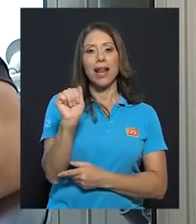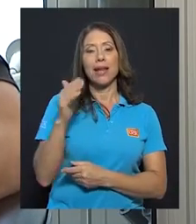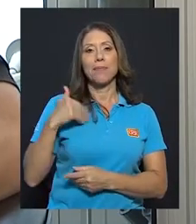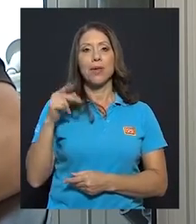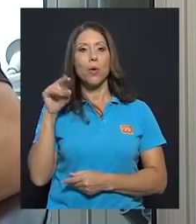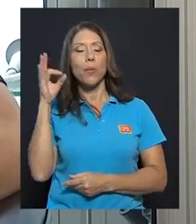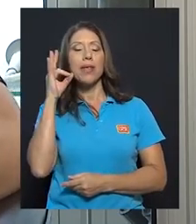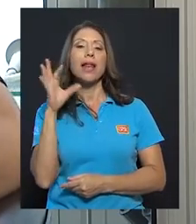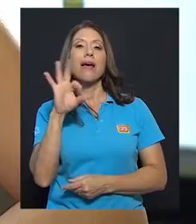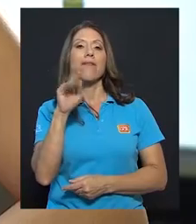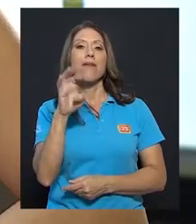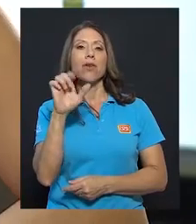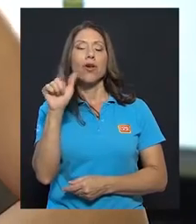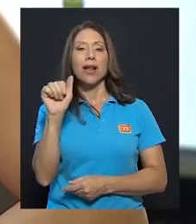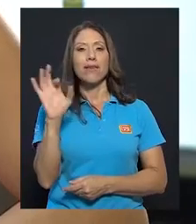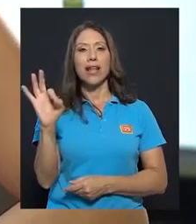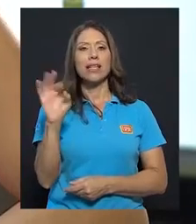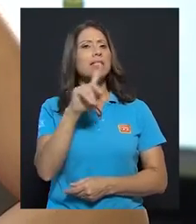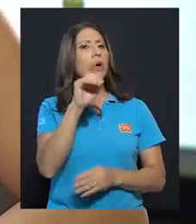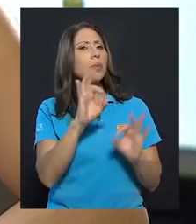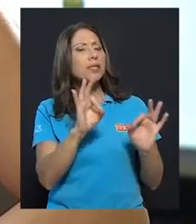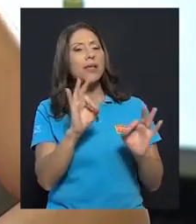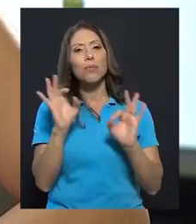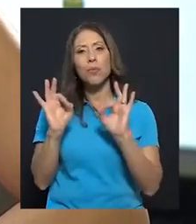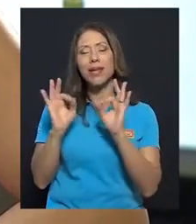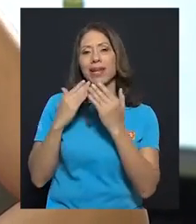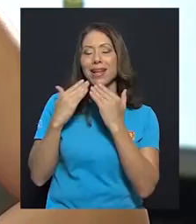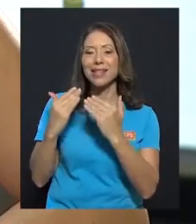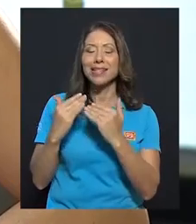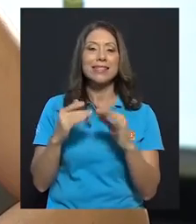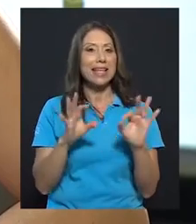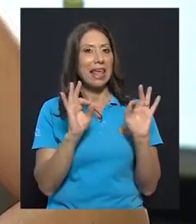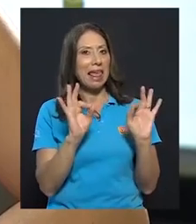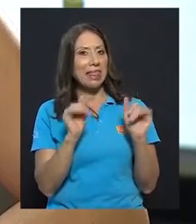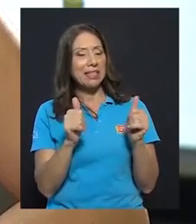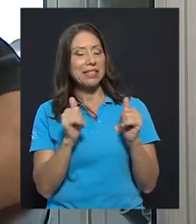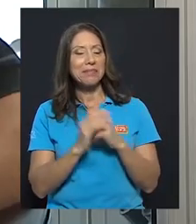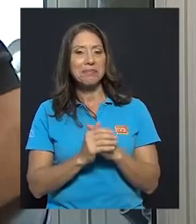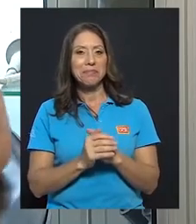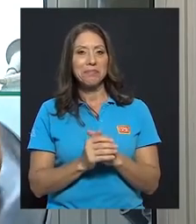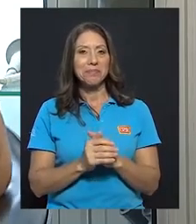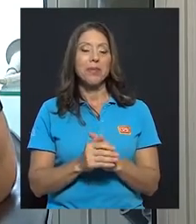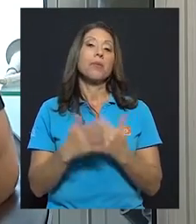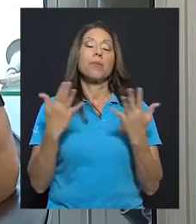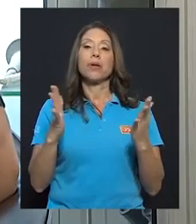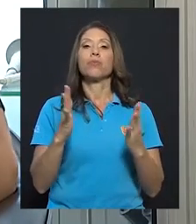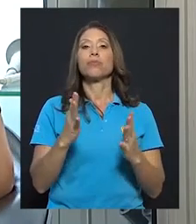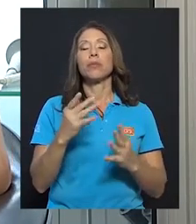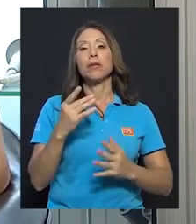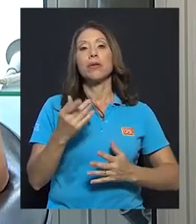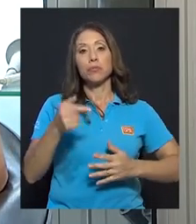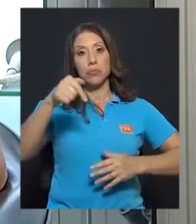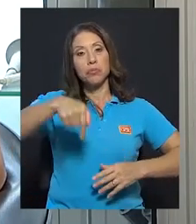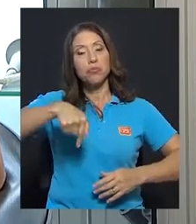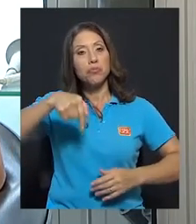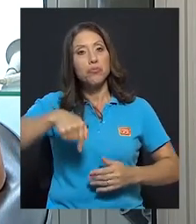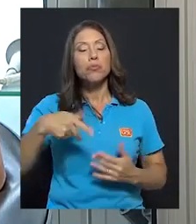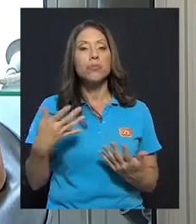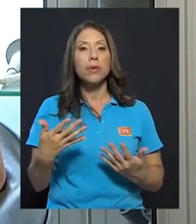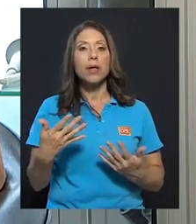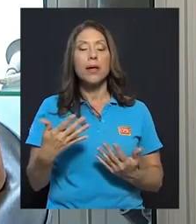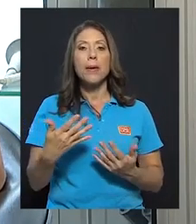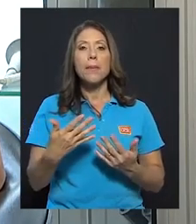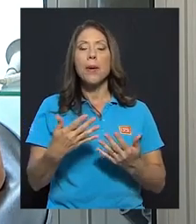y mi compañera Fabiola Fernández. ¿Cómo estás, Saúl? Muy bien, gracias. Qué dicha. Bueno, para conversarles, el día de